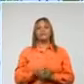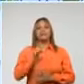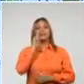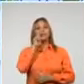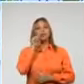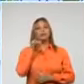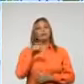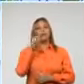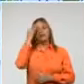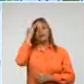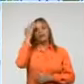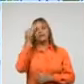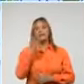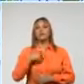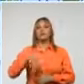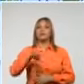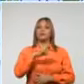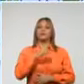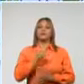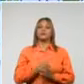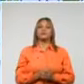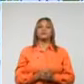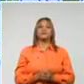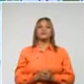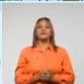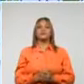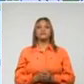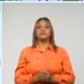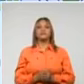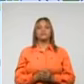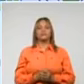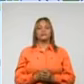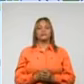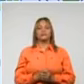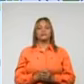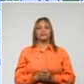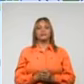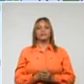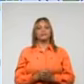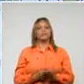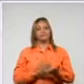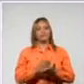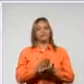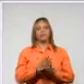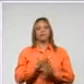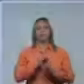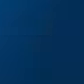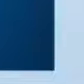el agradecimiento para usted y, por supuesto, para todos los que nos siguen. Devolvemos la señal a los estudios centrales.